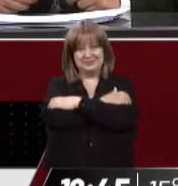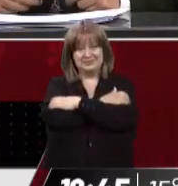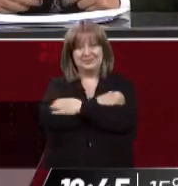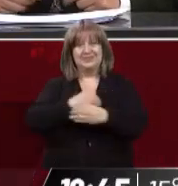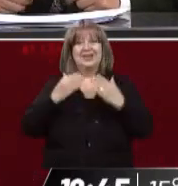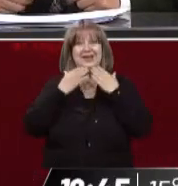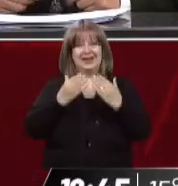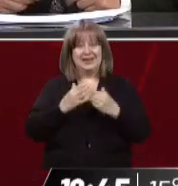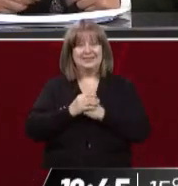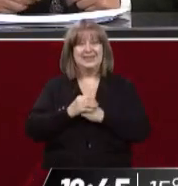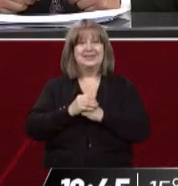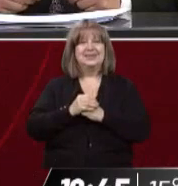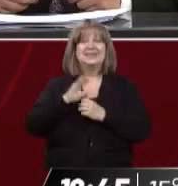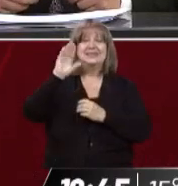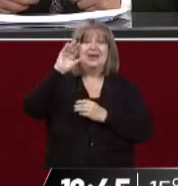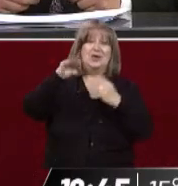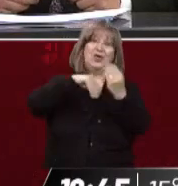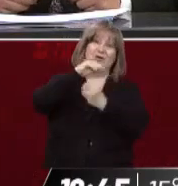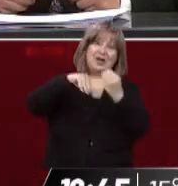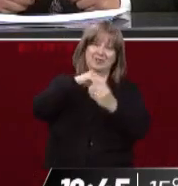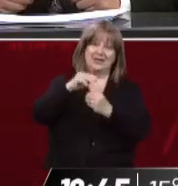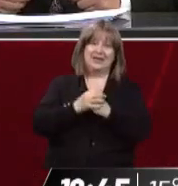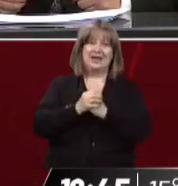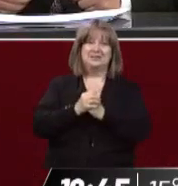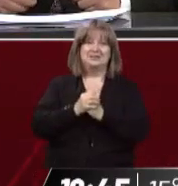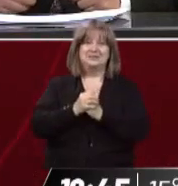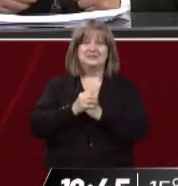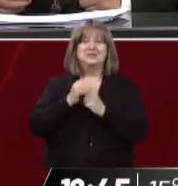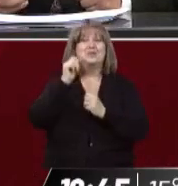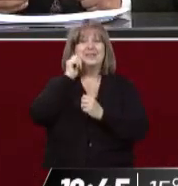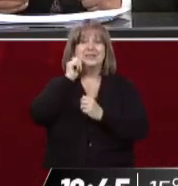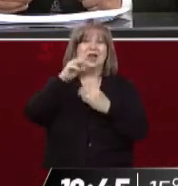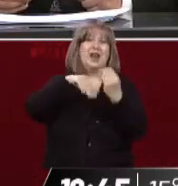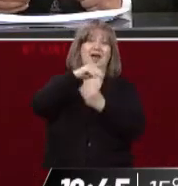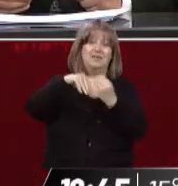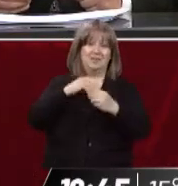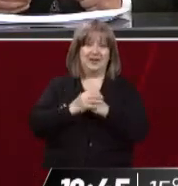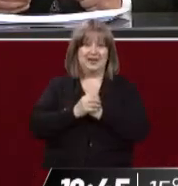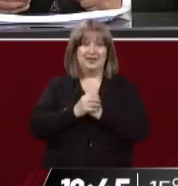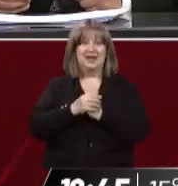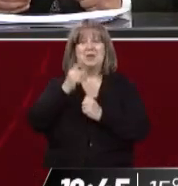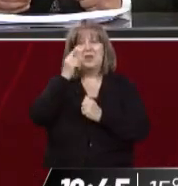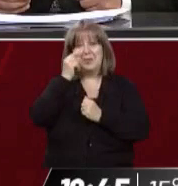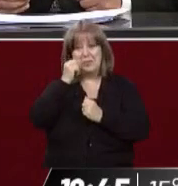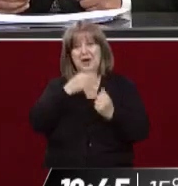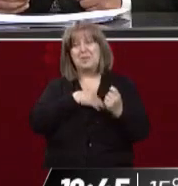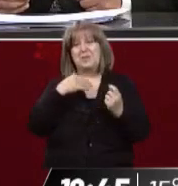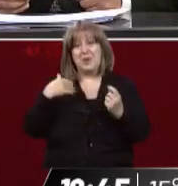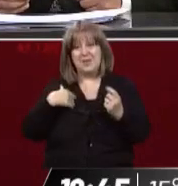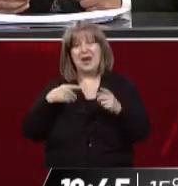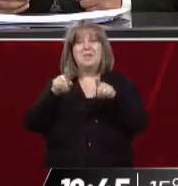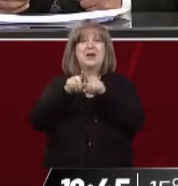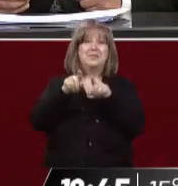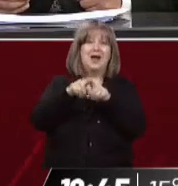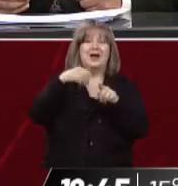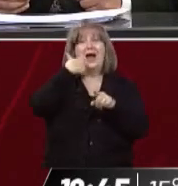Muchísimas gracias. Quería mandar un saludo a mi familia allá. Obvio, por supuesto. Mandarles un beso grande. A todos los que quieras. A mi papá, a mi mamá, a mis hermanos, a